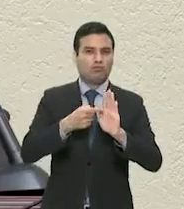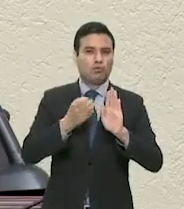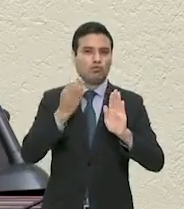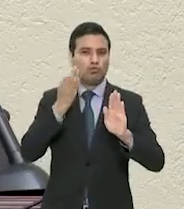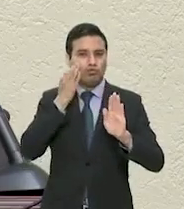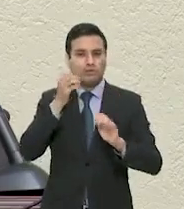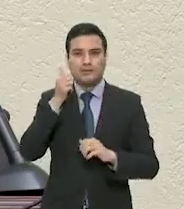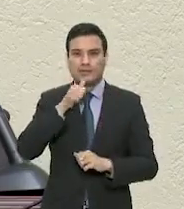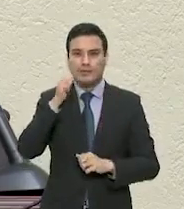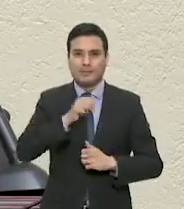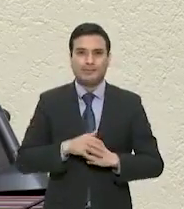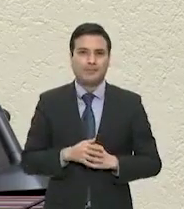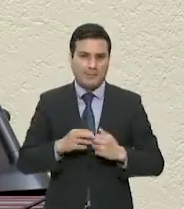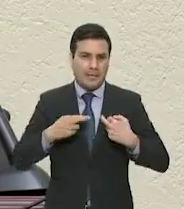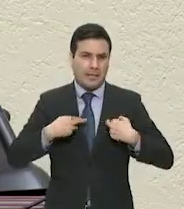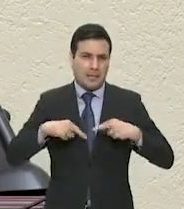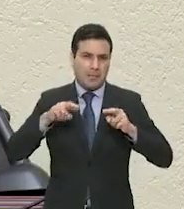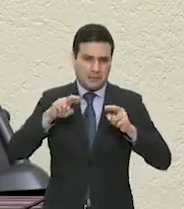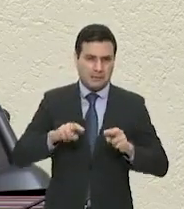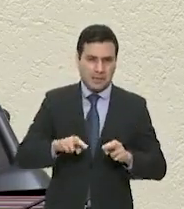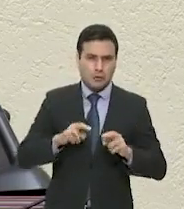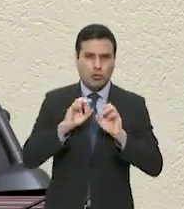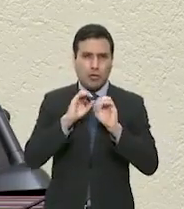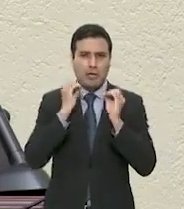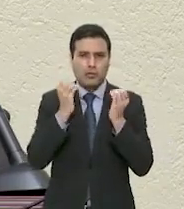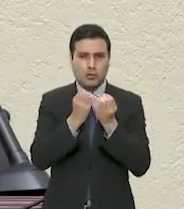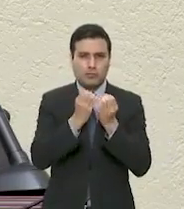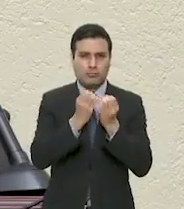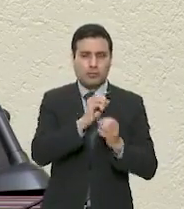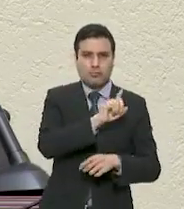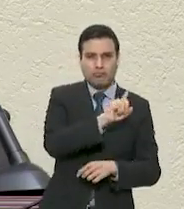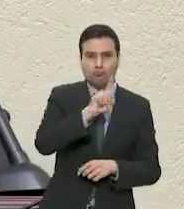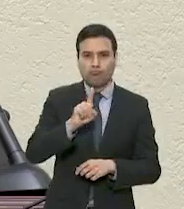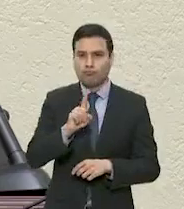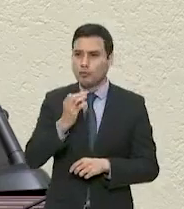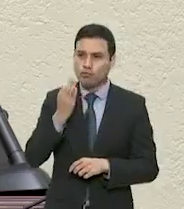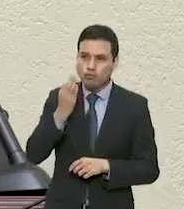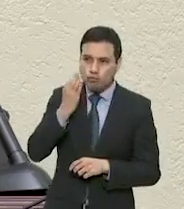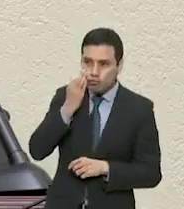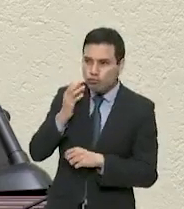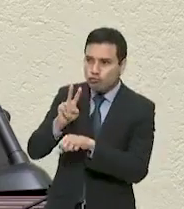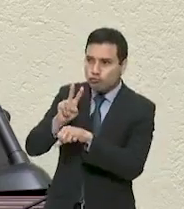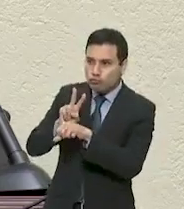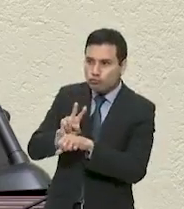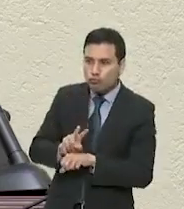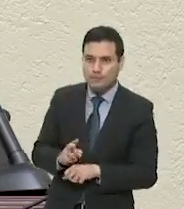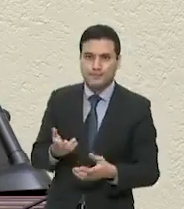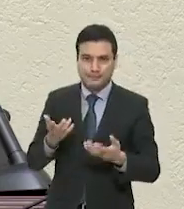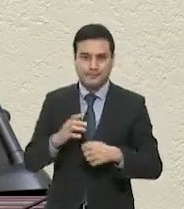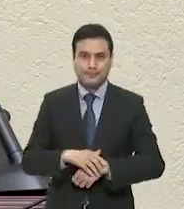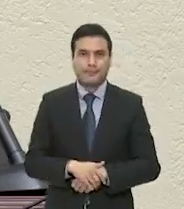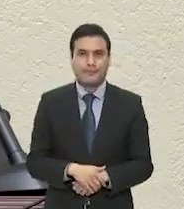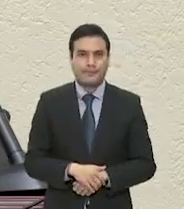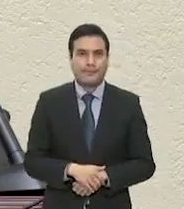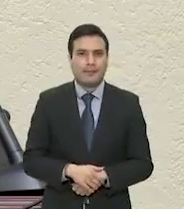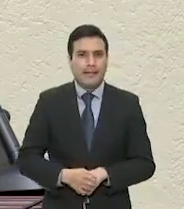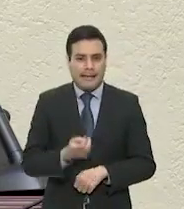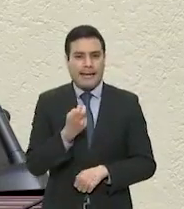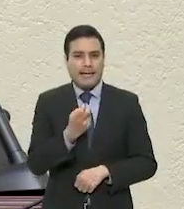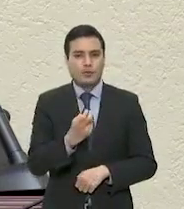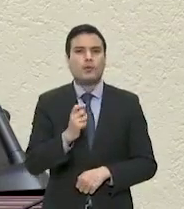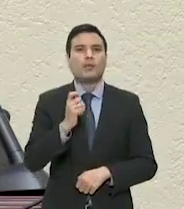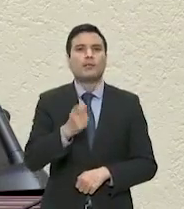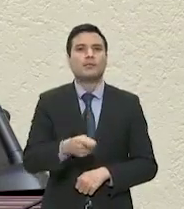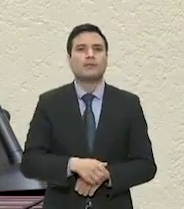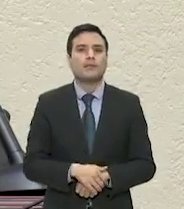representantes de las organizaciones promoventes quienes han manifestado ya su intención de observar la verificación esto quiere decir que en tanto no